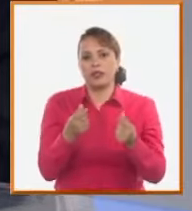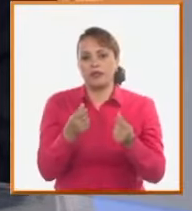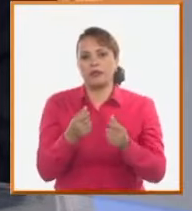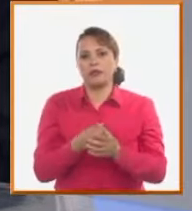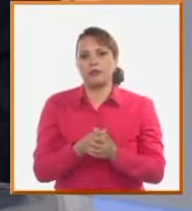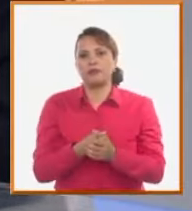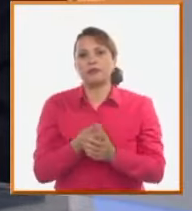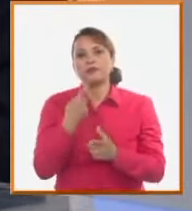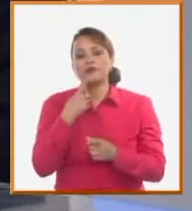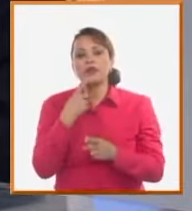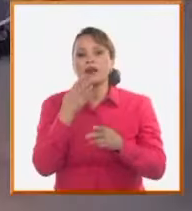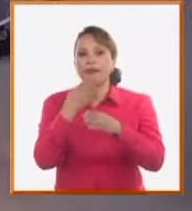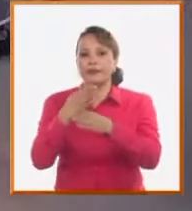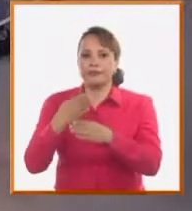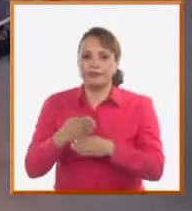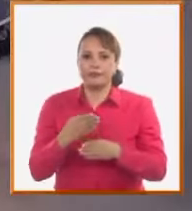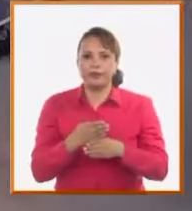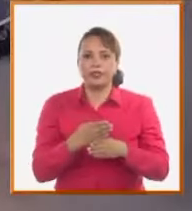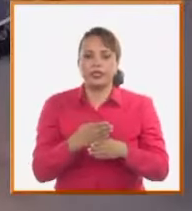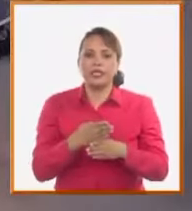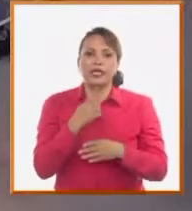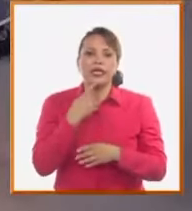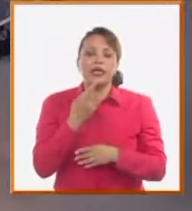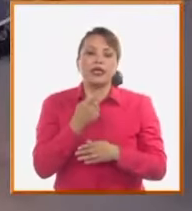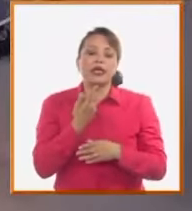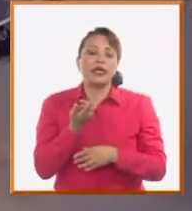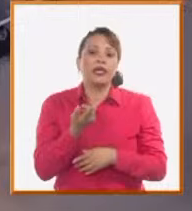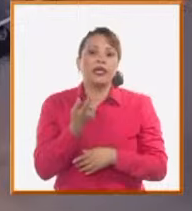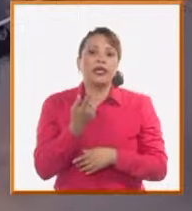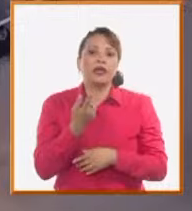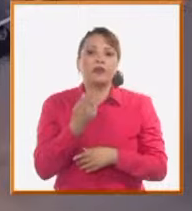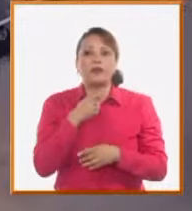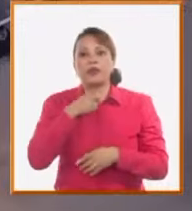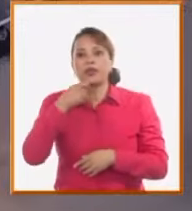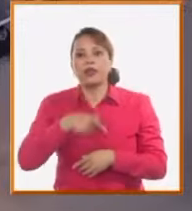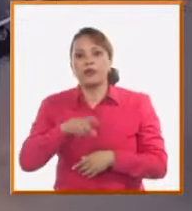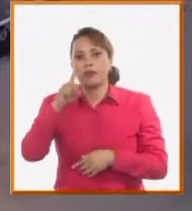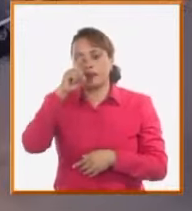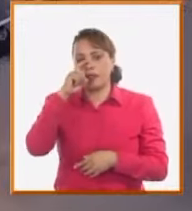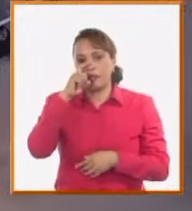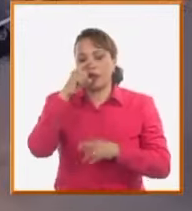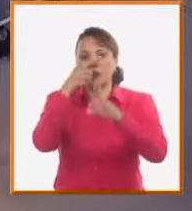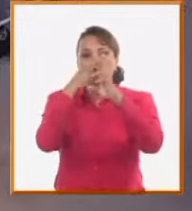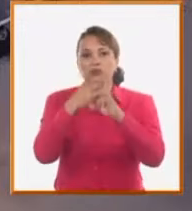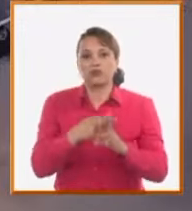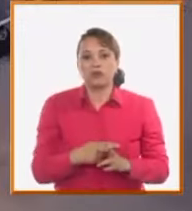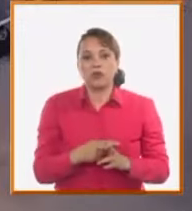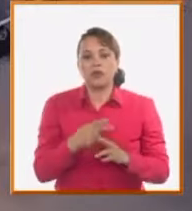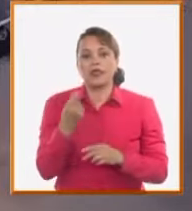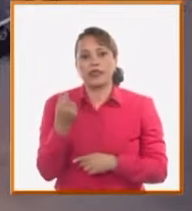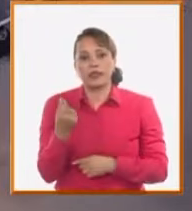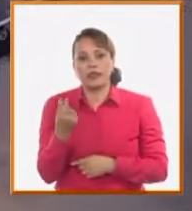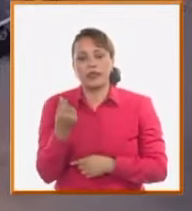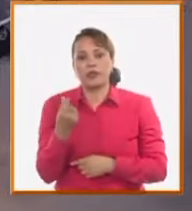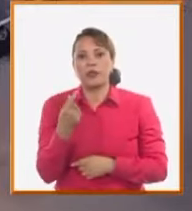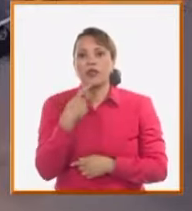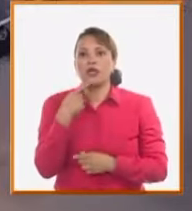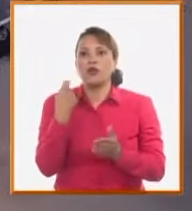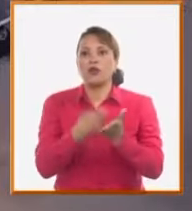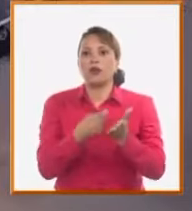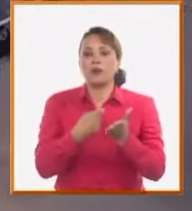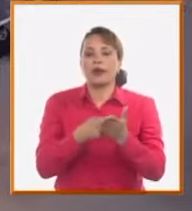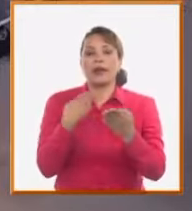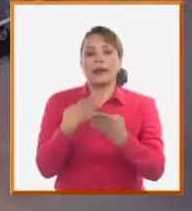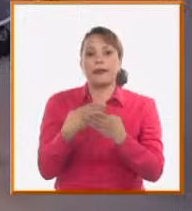con restricciones, restricciones en cuanto a la edad o restricciones en la suma de seguro, o sea, en el valor que paga la empresa de